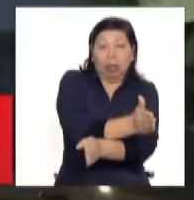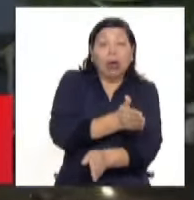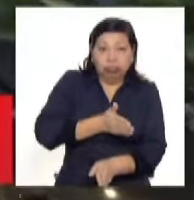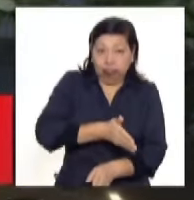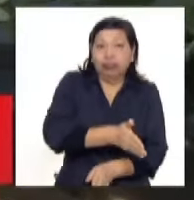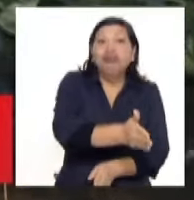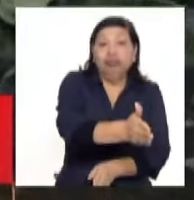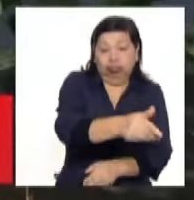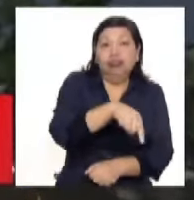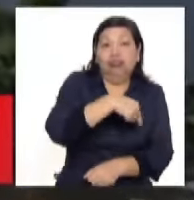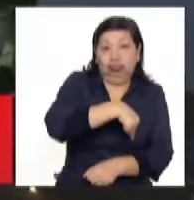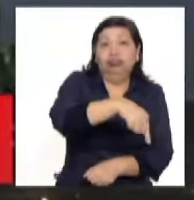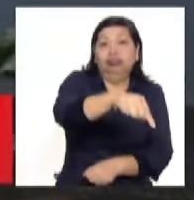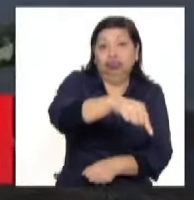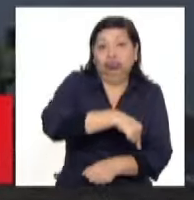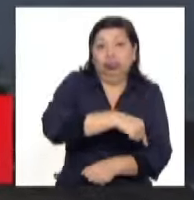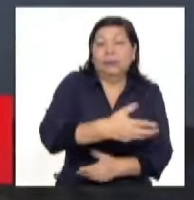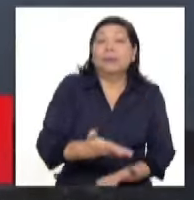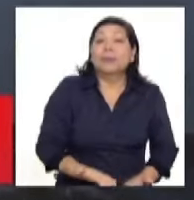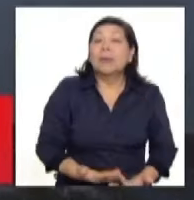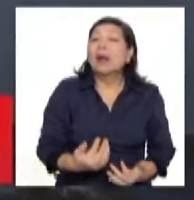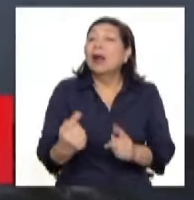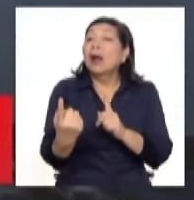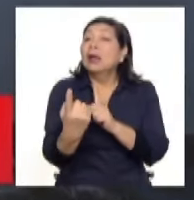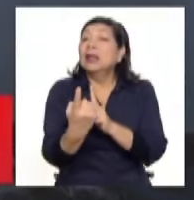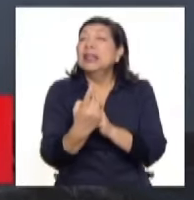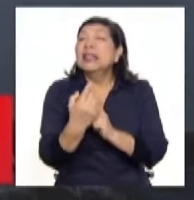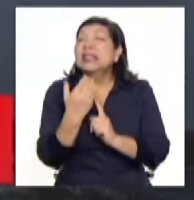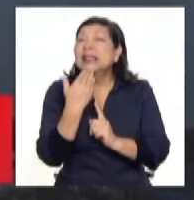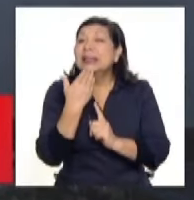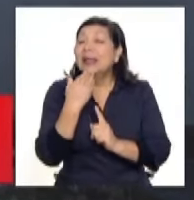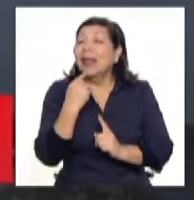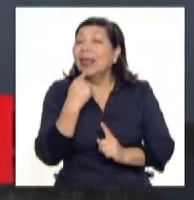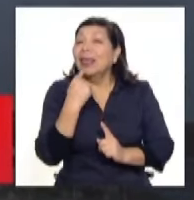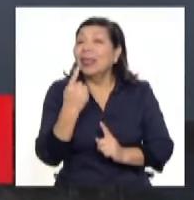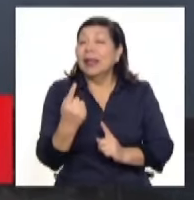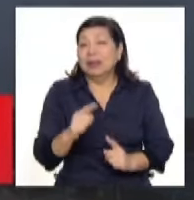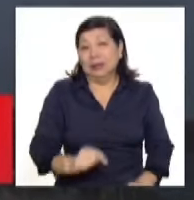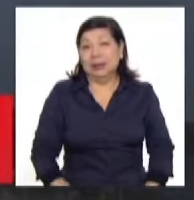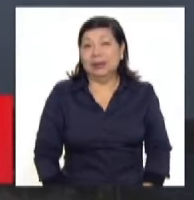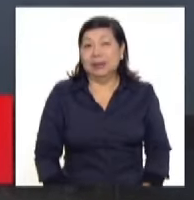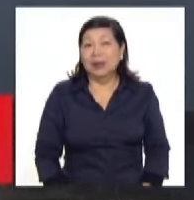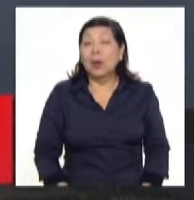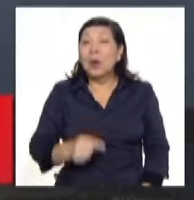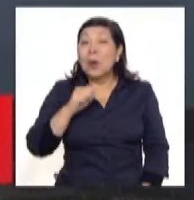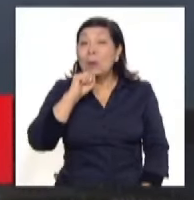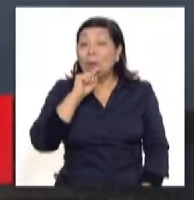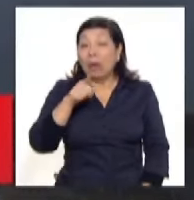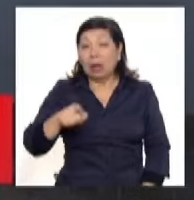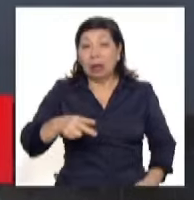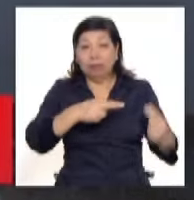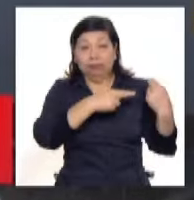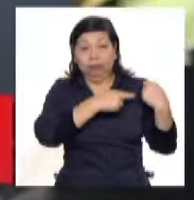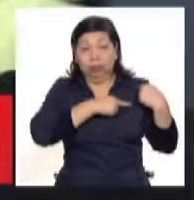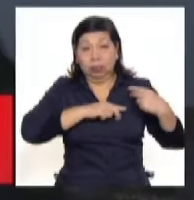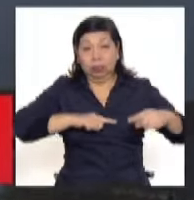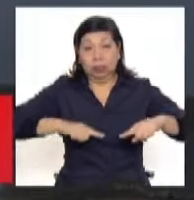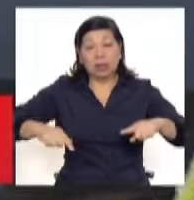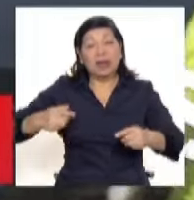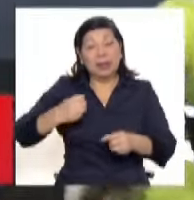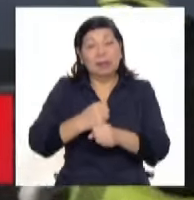también aquellos que recién reciban la información. Vamos a tratar de escuchar un poco de lo que menciona la doctora Elvira Moscoso, ella gerente de movilidad urbana de